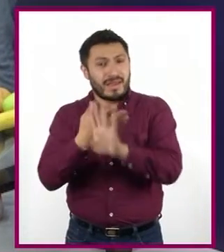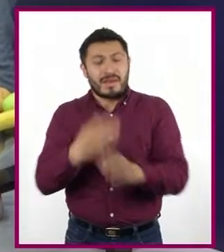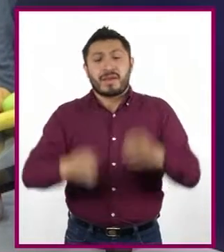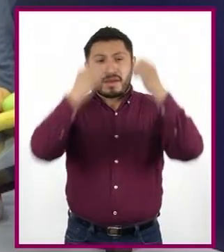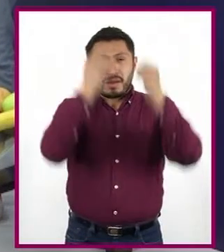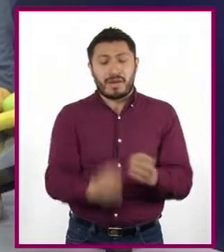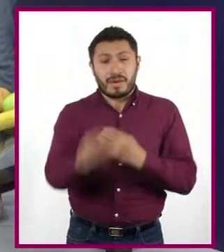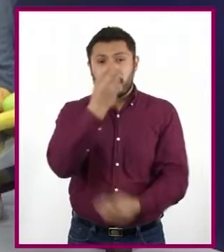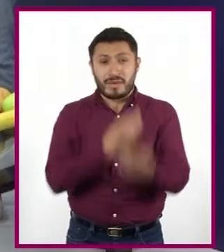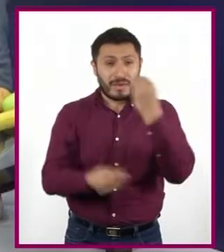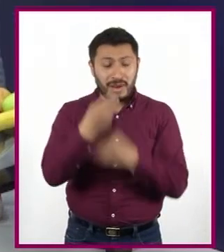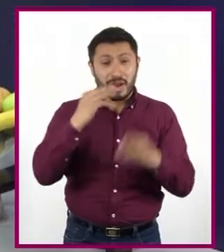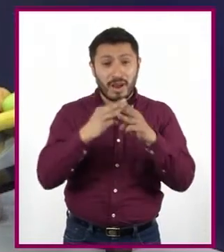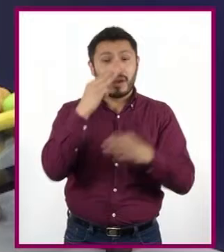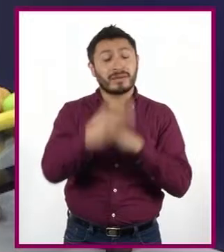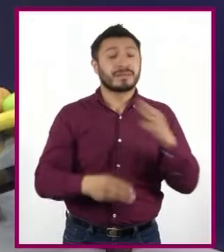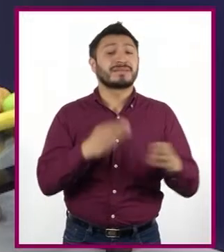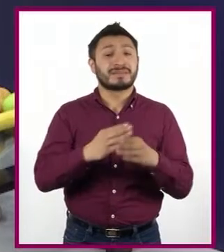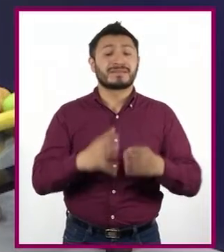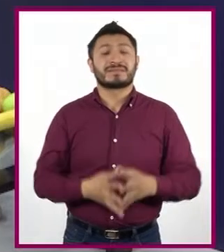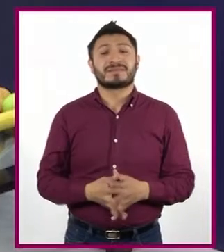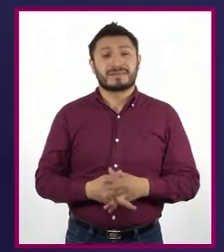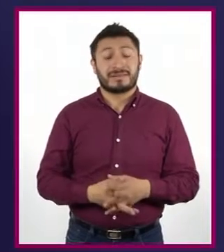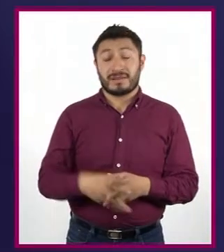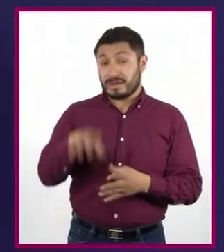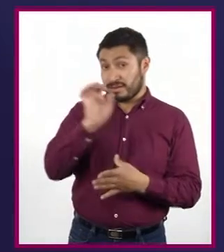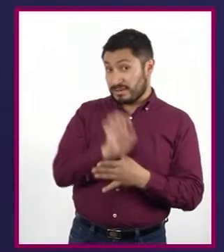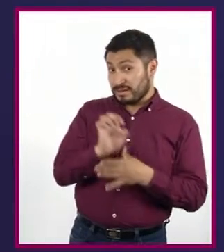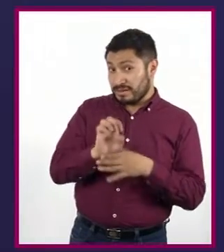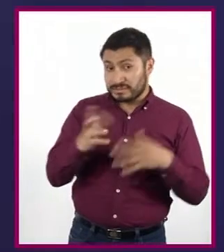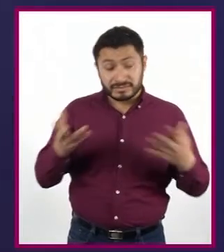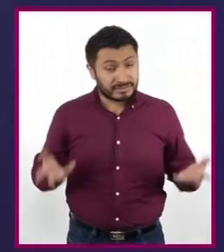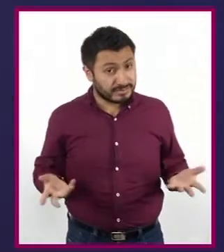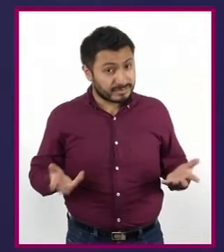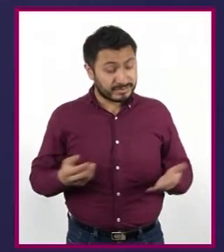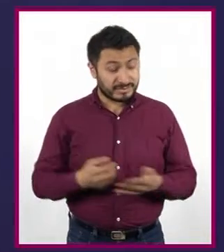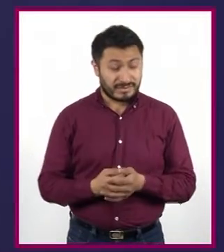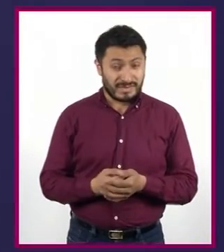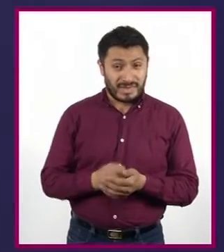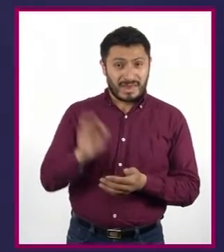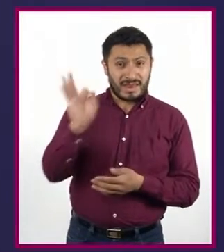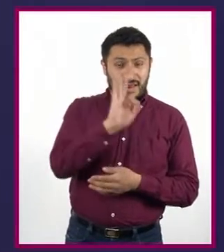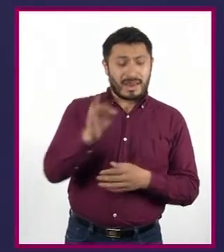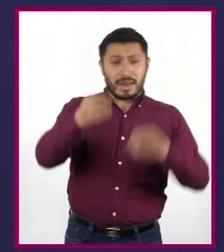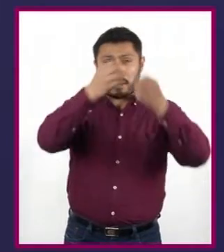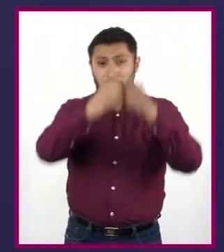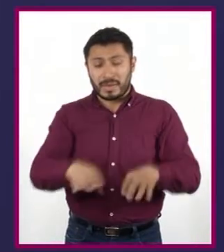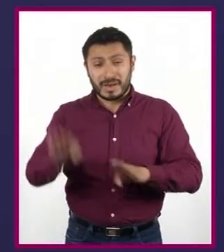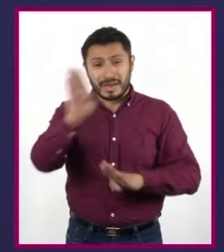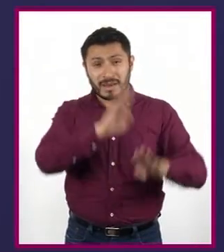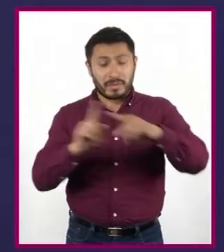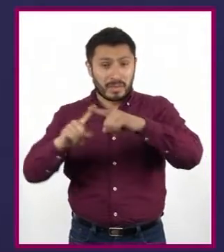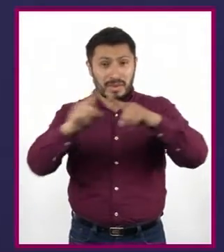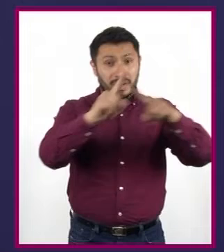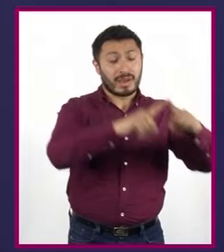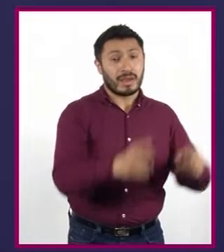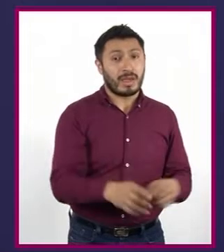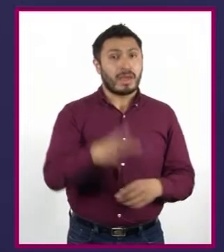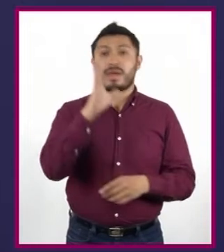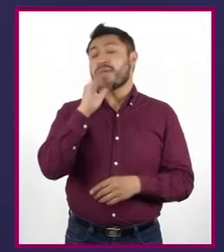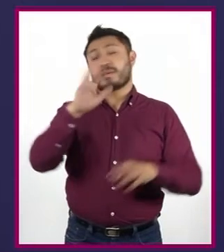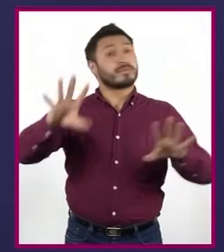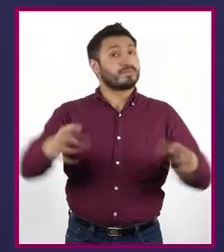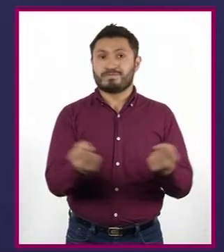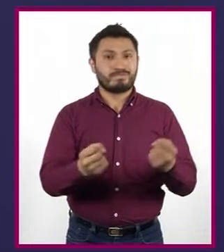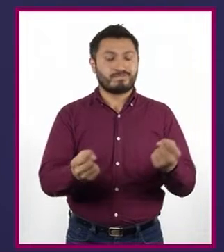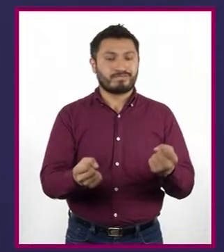seguridad alimentaria mundial. O sea que si se pierde la biodiversidad, ya no es posible recuperarla.